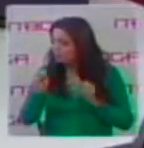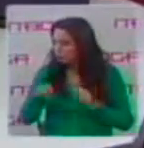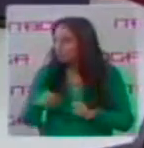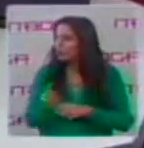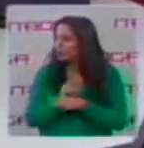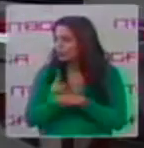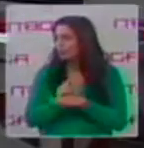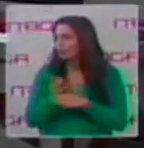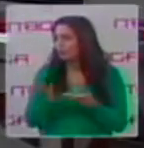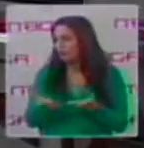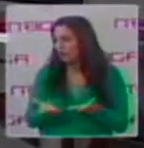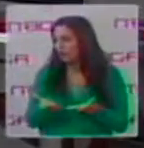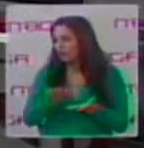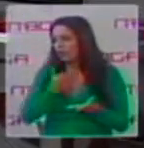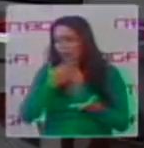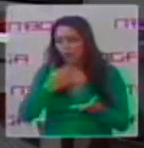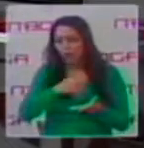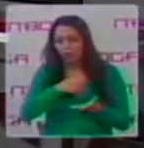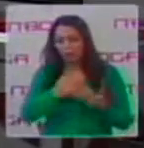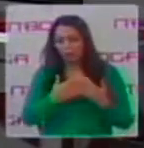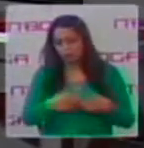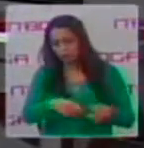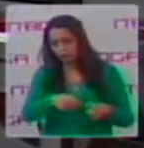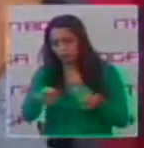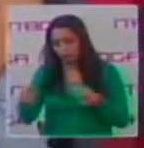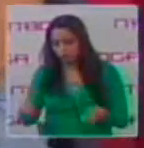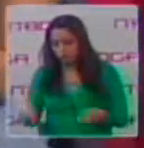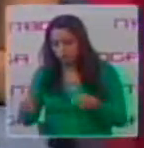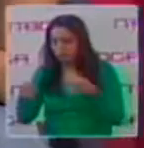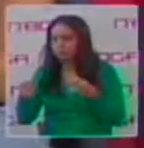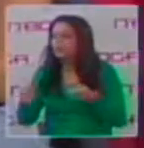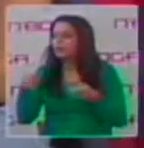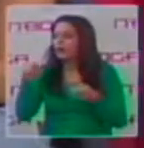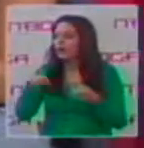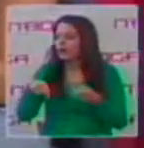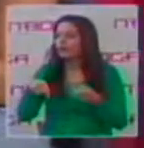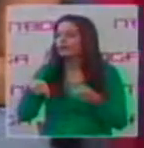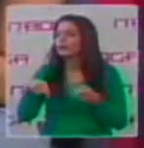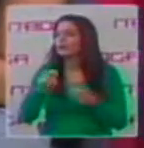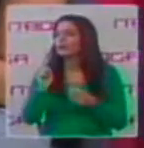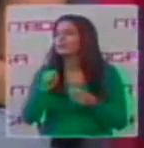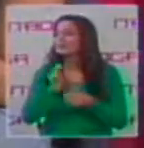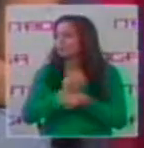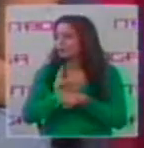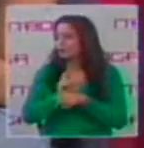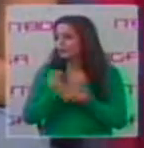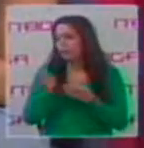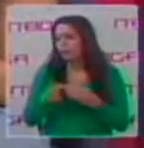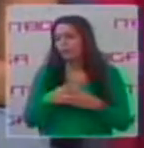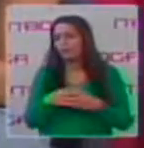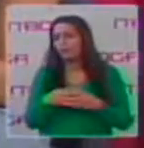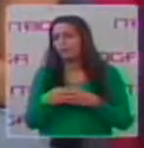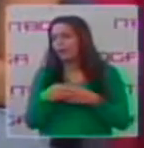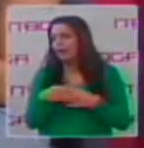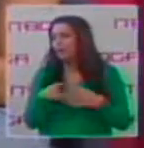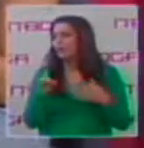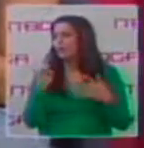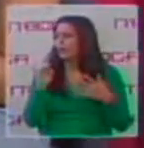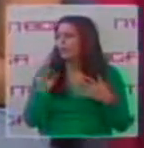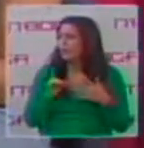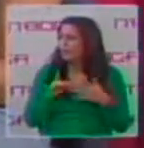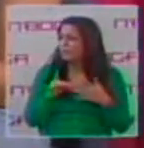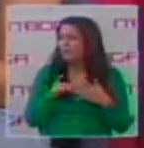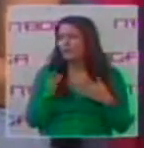la más fácil, poner en una sola funda todo lo que a ellos les sirve. Por supuesto. Por ejemplo, estamos hablando de lo que son plásticos, vidrios,